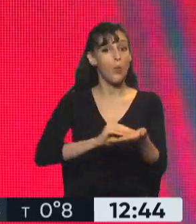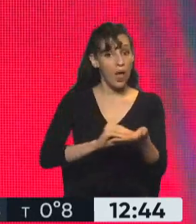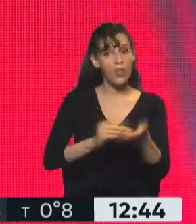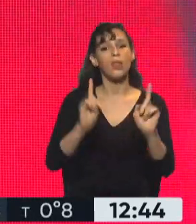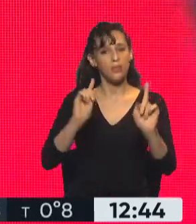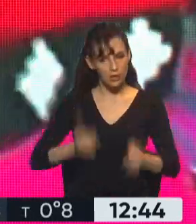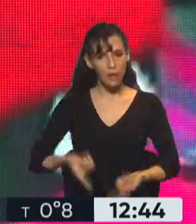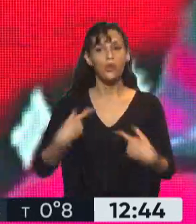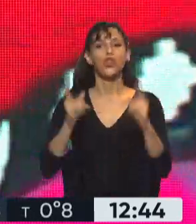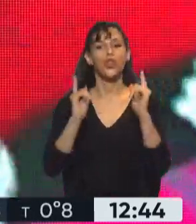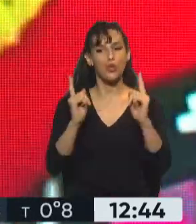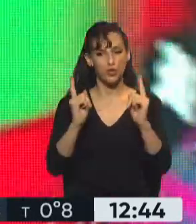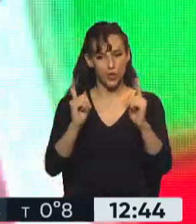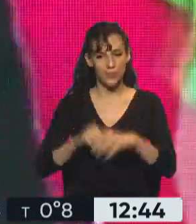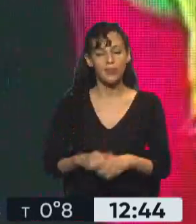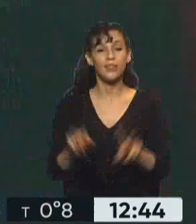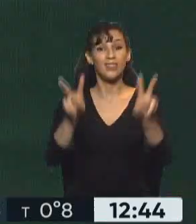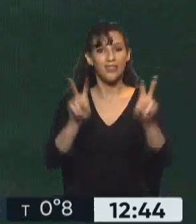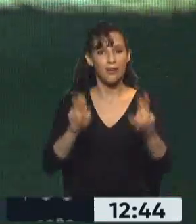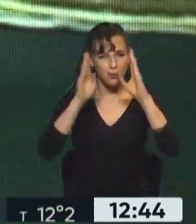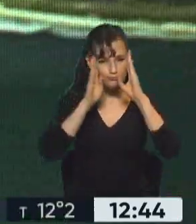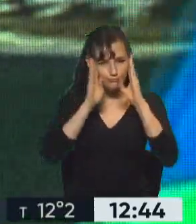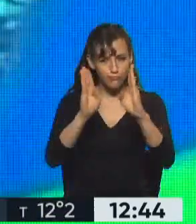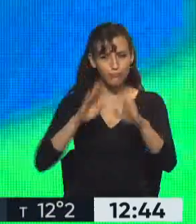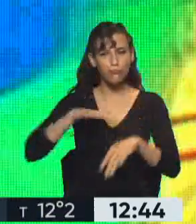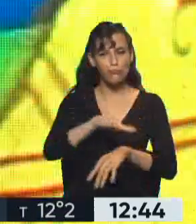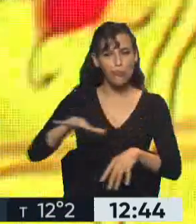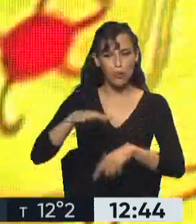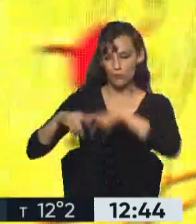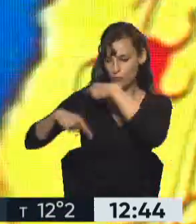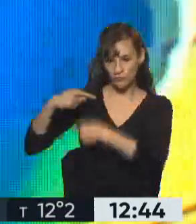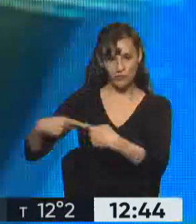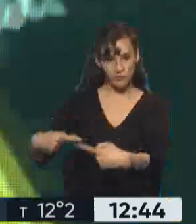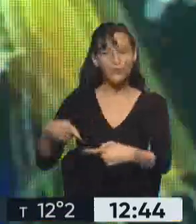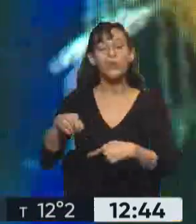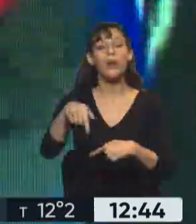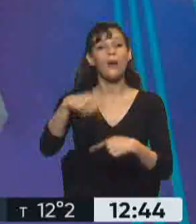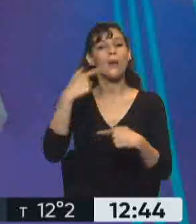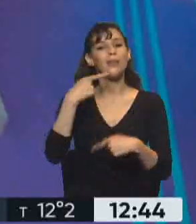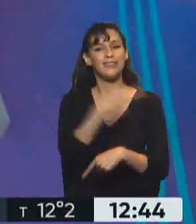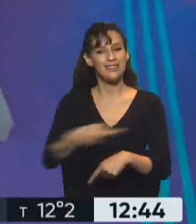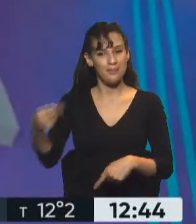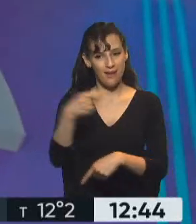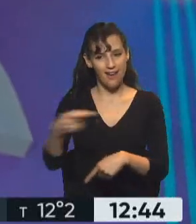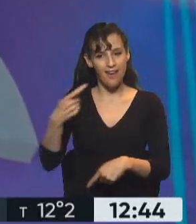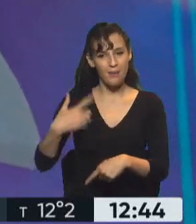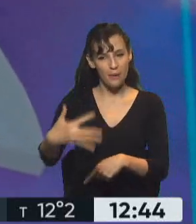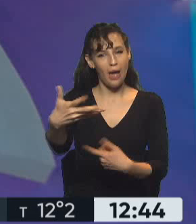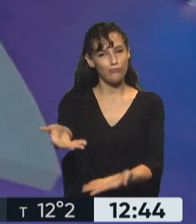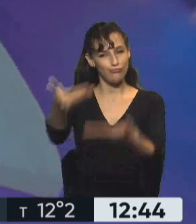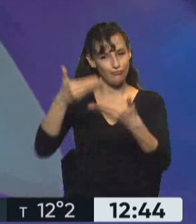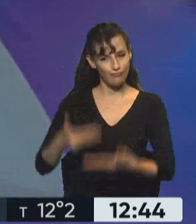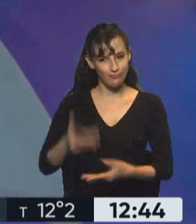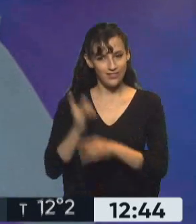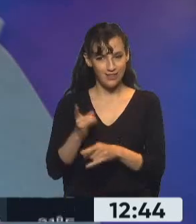y se especializa precisamente en este tipo de temáticas y va a visitarnos todas las semanas. ¿Cómo estás, Sandra? ¿Bien?